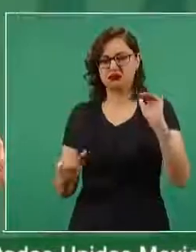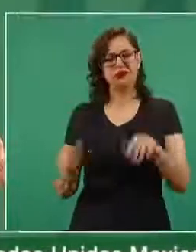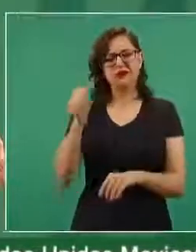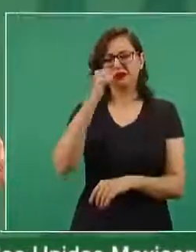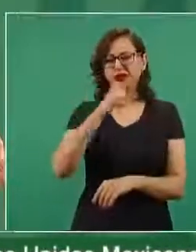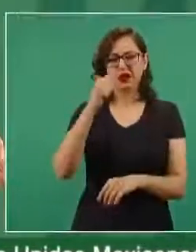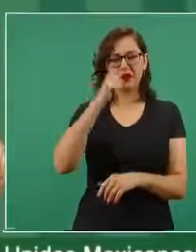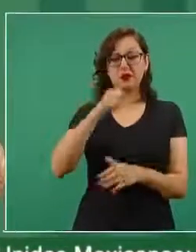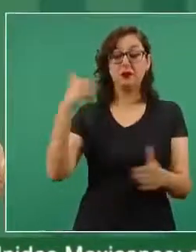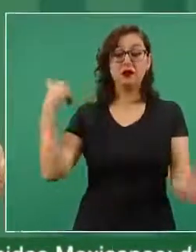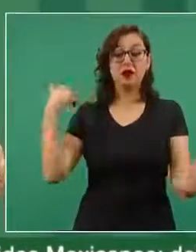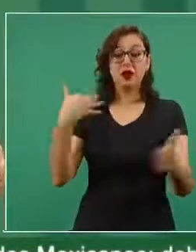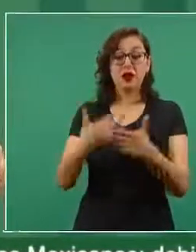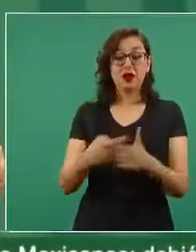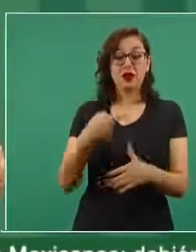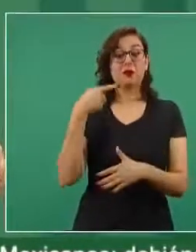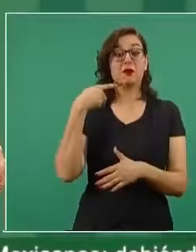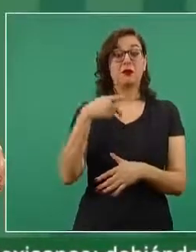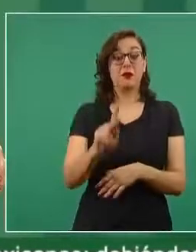fue donde